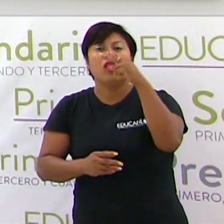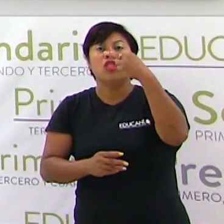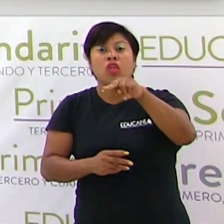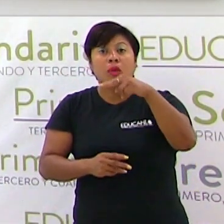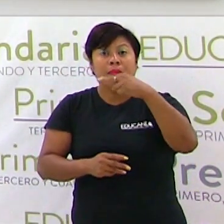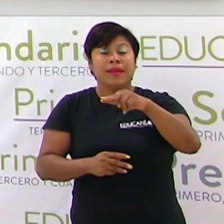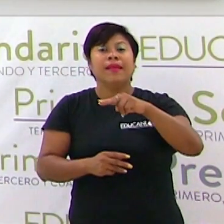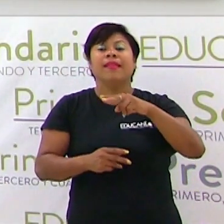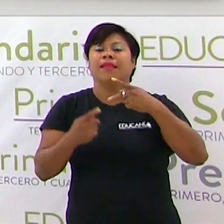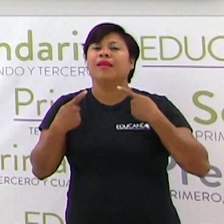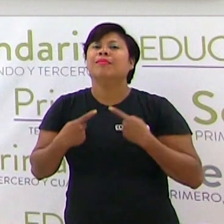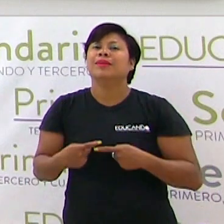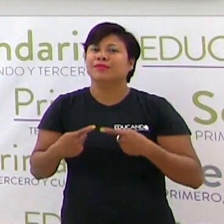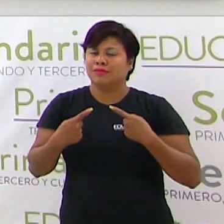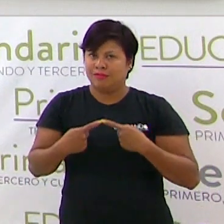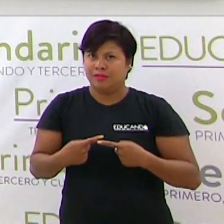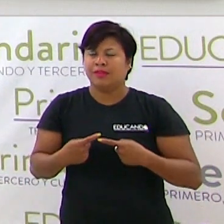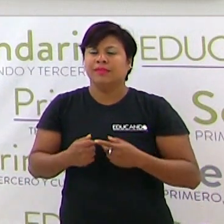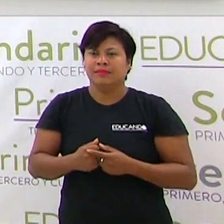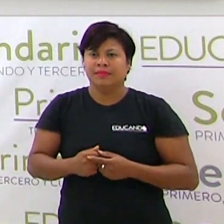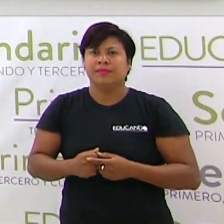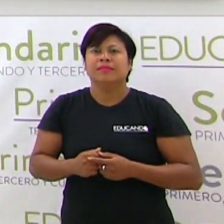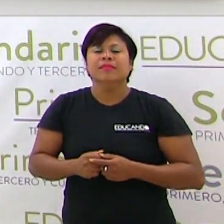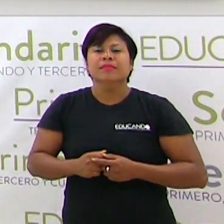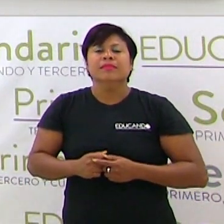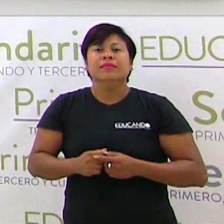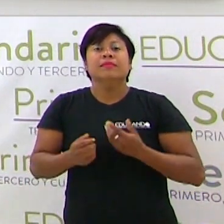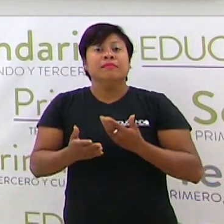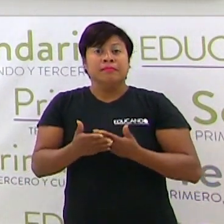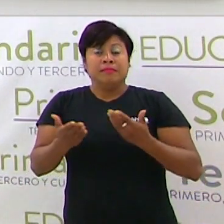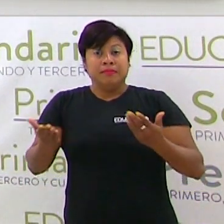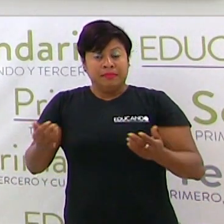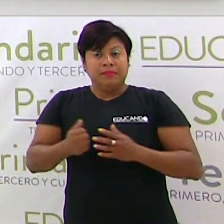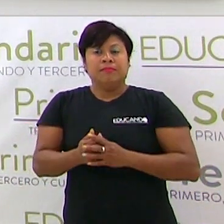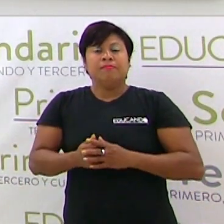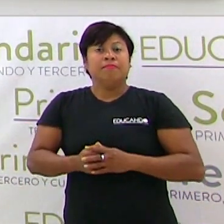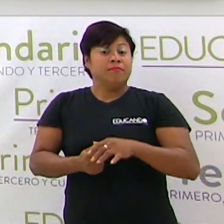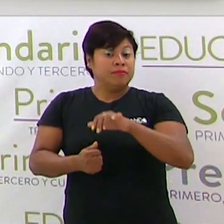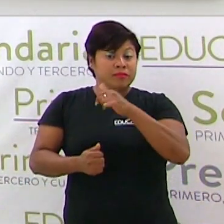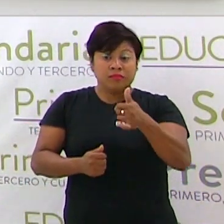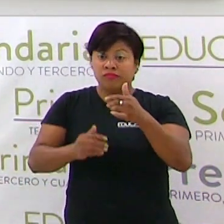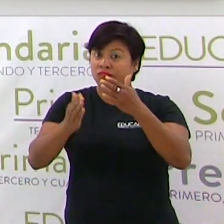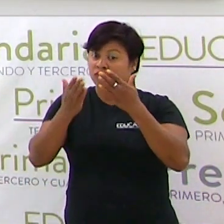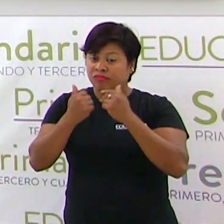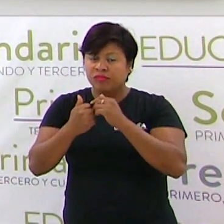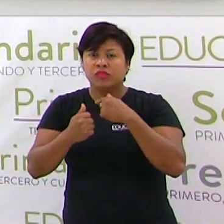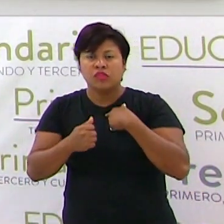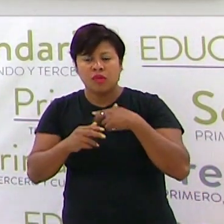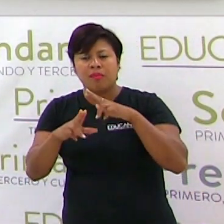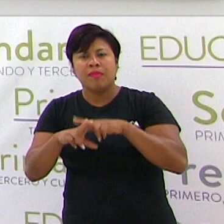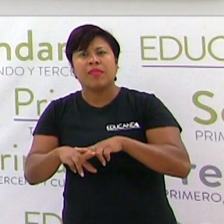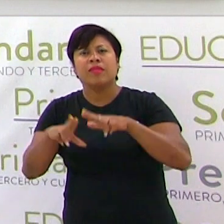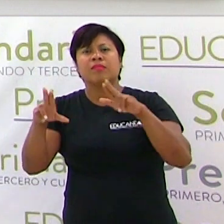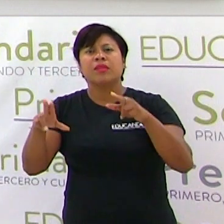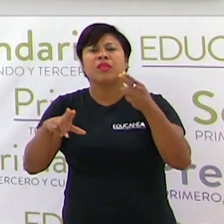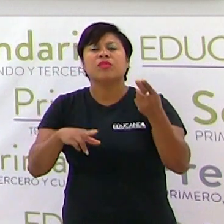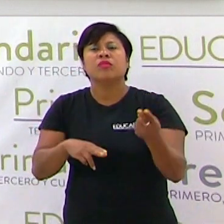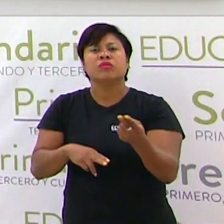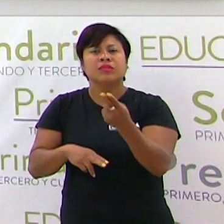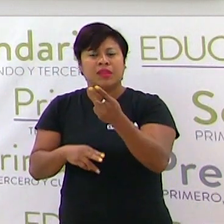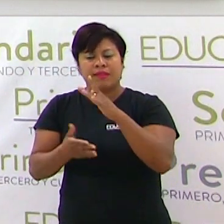del destinatario. Bueno, ahora, sin otro asunto que tratar, me despido de